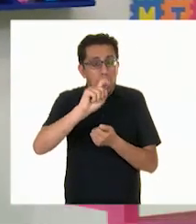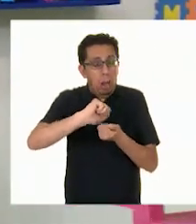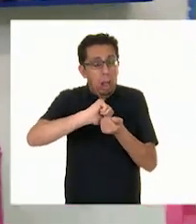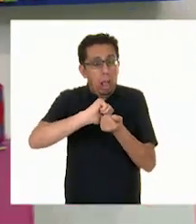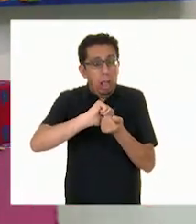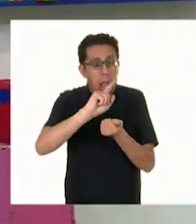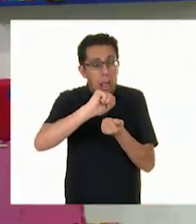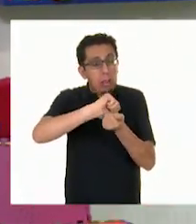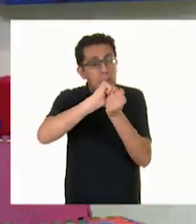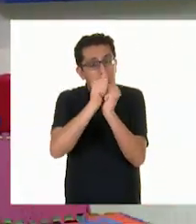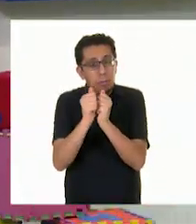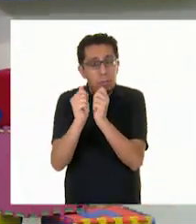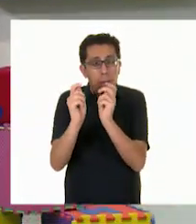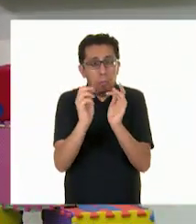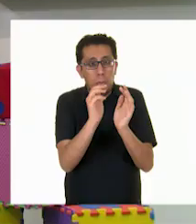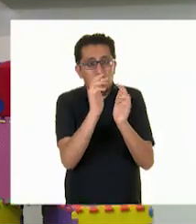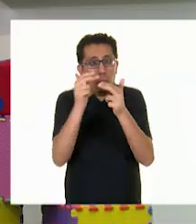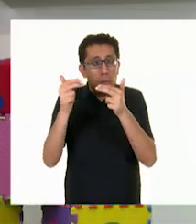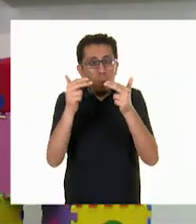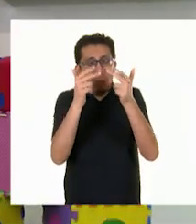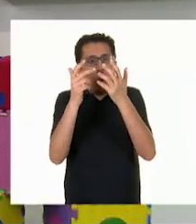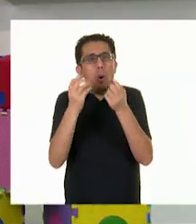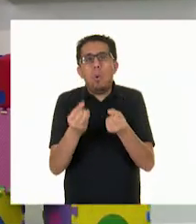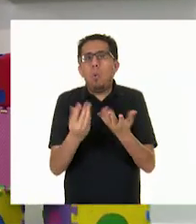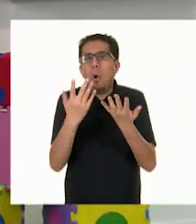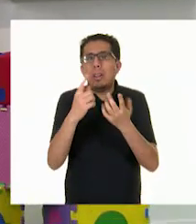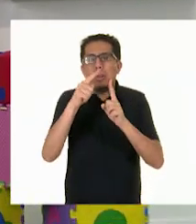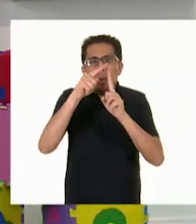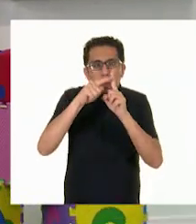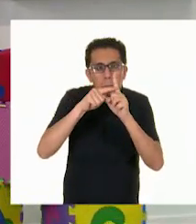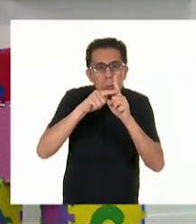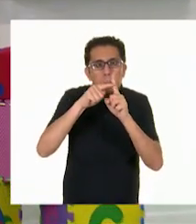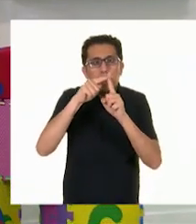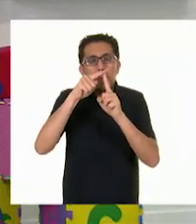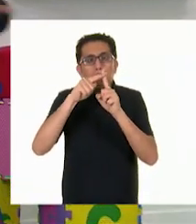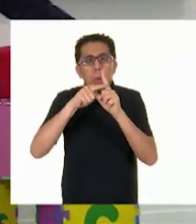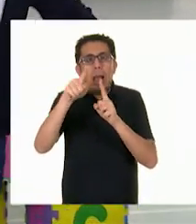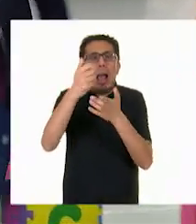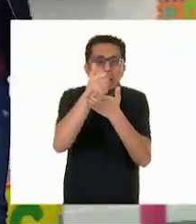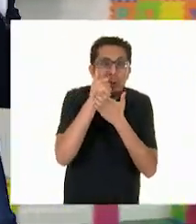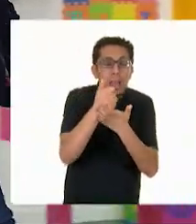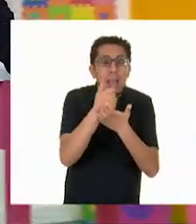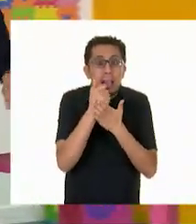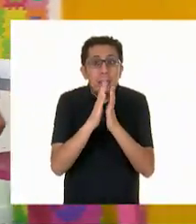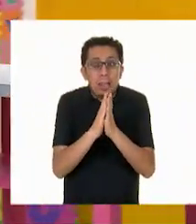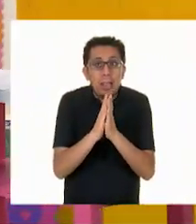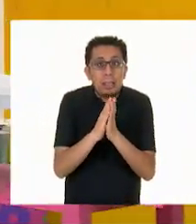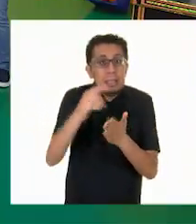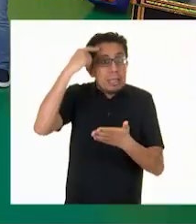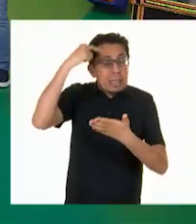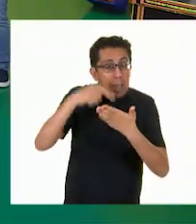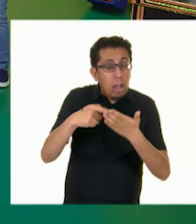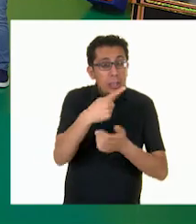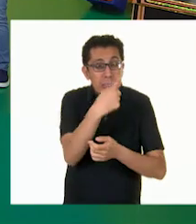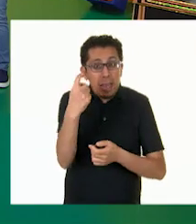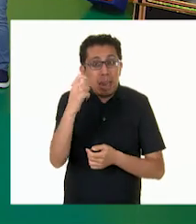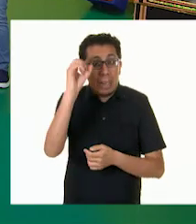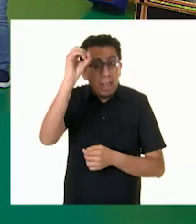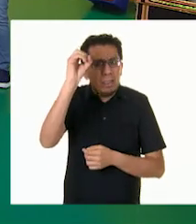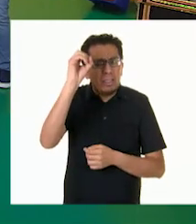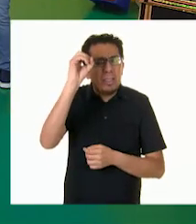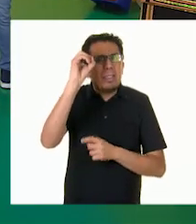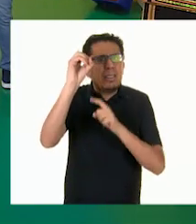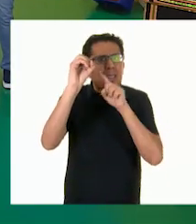es la temperatura a la que hierve el agua? Ustedes saben, ayúdenme. Sí, 100 grados, 100 grados, maestro. 100 grados qué? Sí.